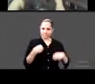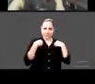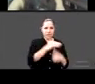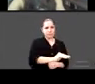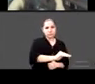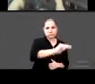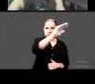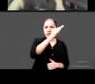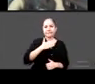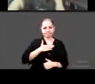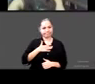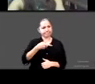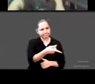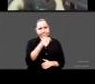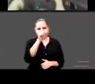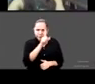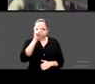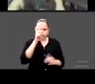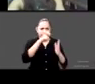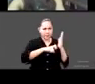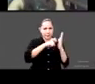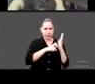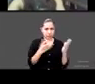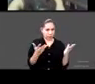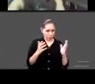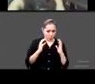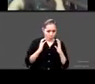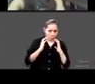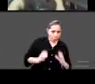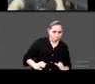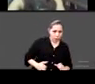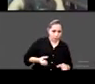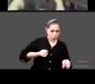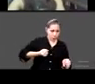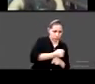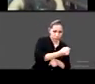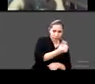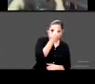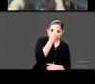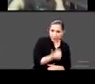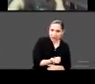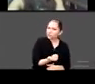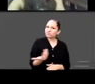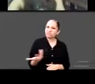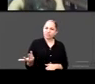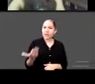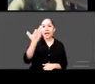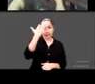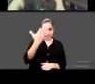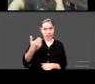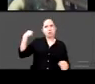algo que está como una pandemia desde hace muchos siglos, desde hace mucho tiempo, y al día de hoy sigue siendo